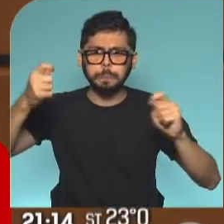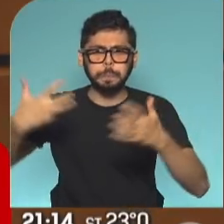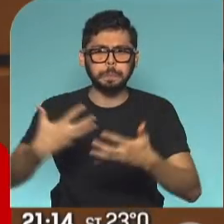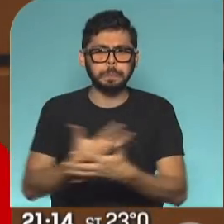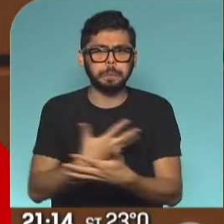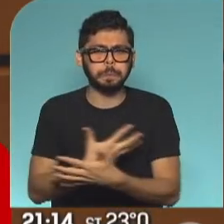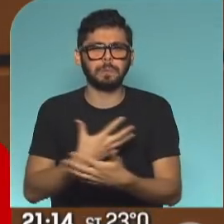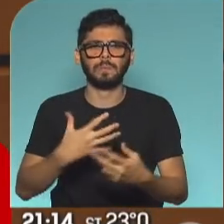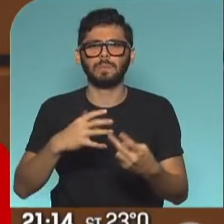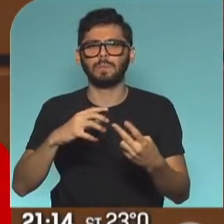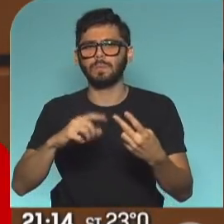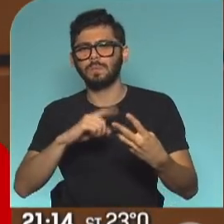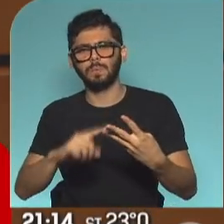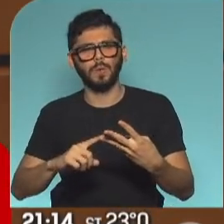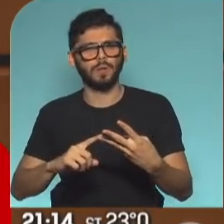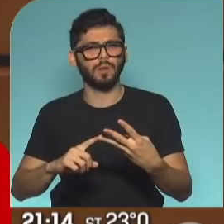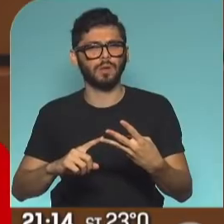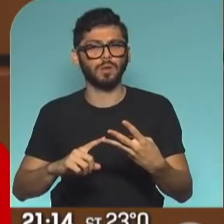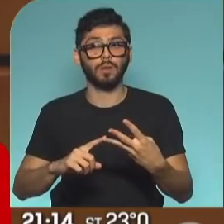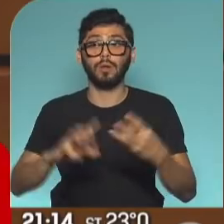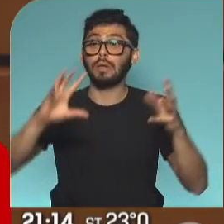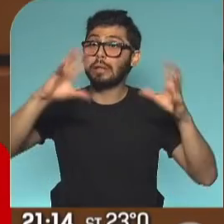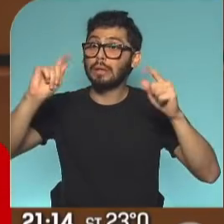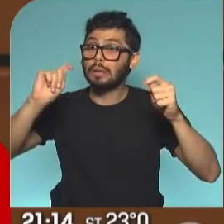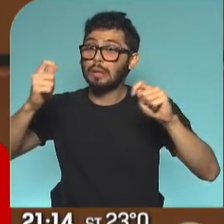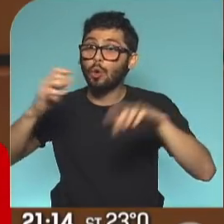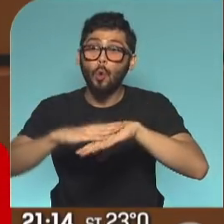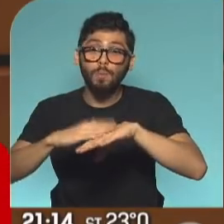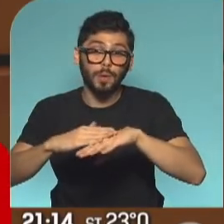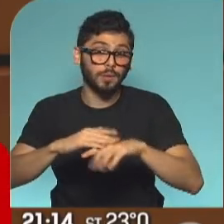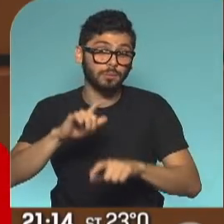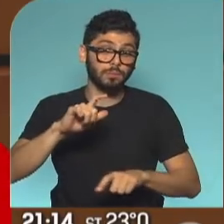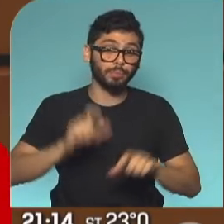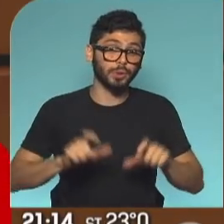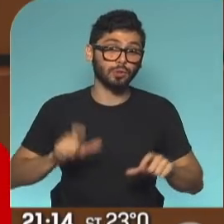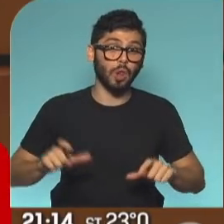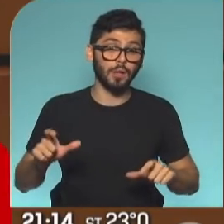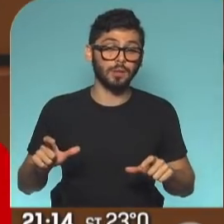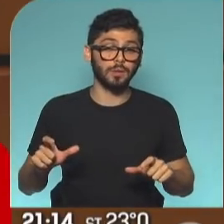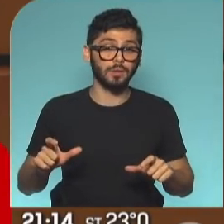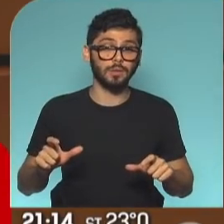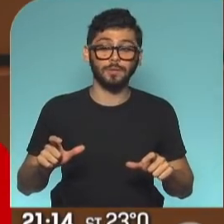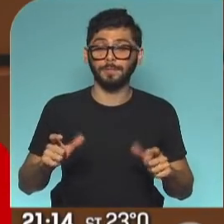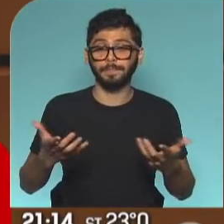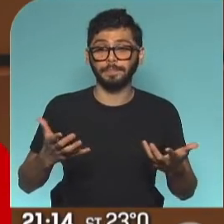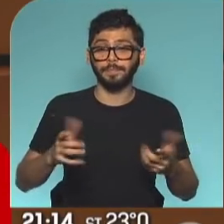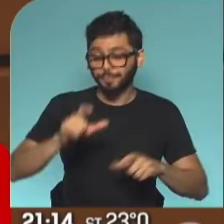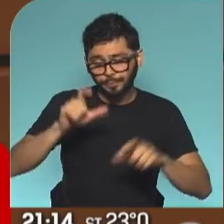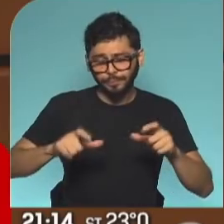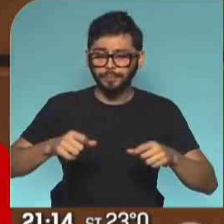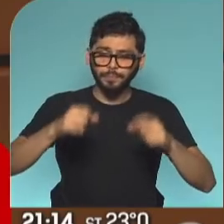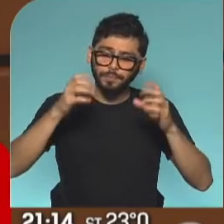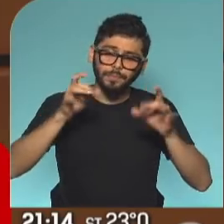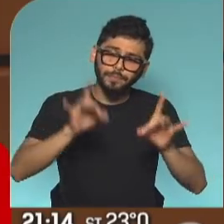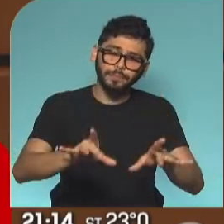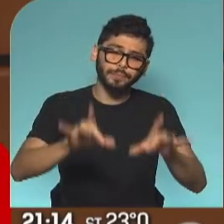producto de la acción humana, que se ocupó de contaminar el medio ambiente una y otra